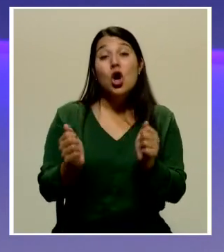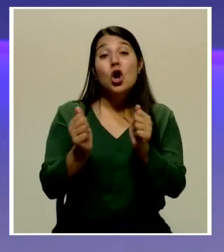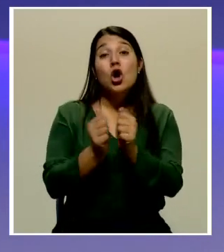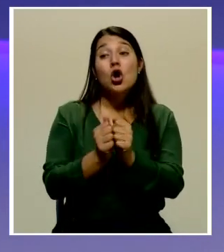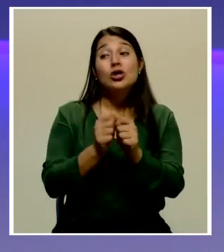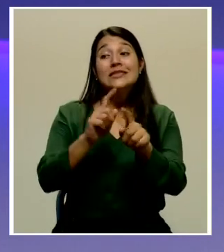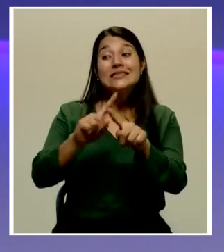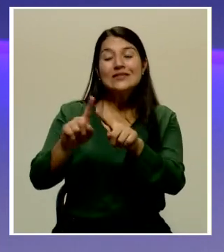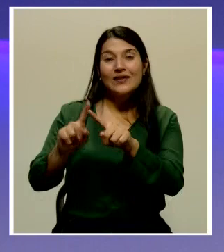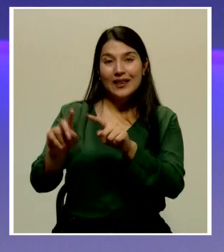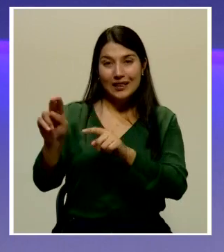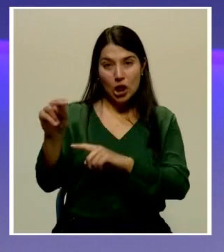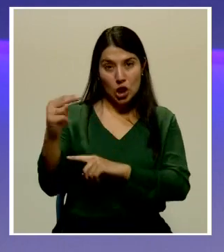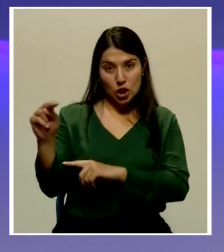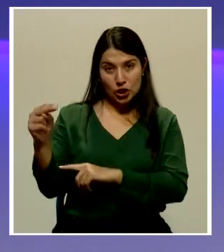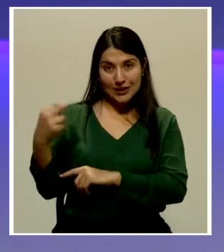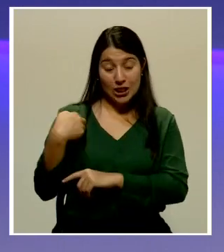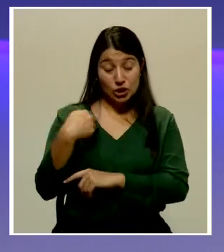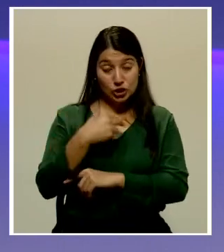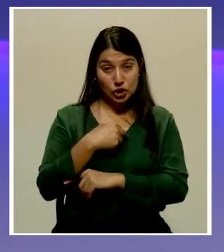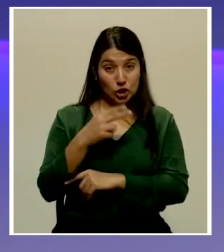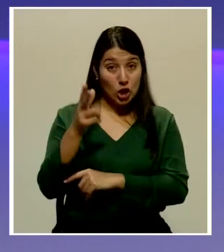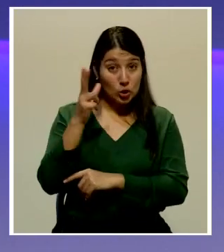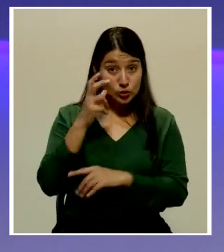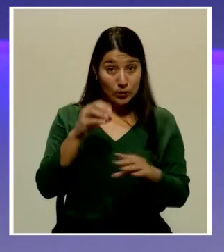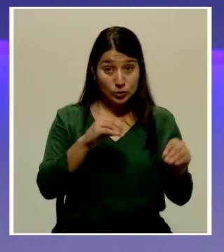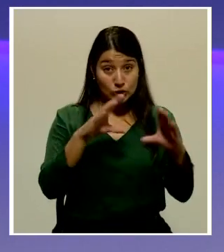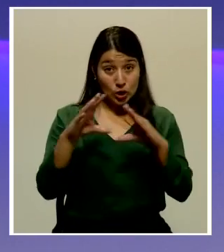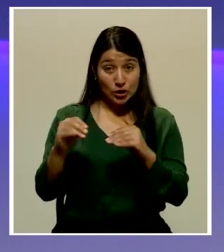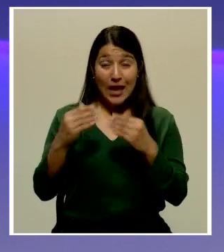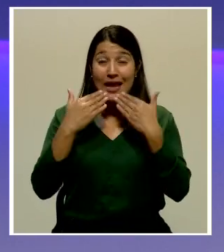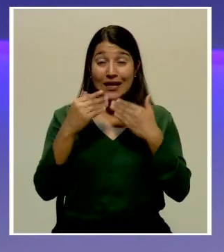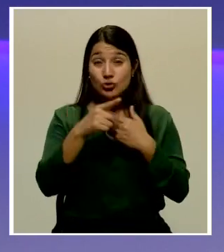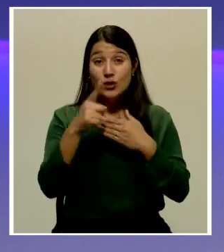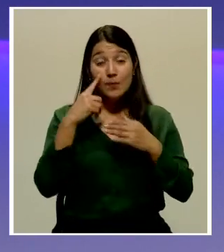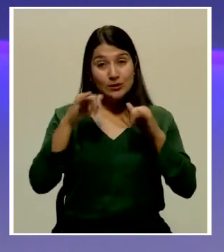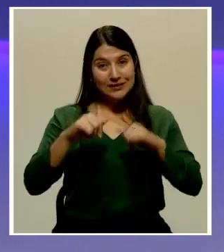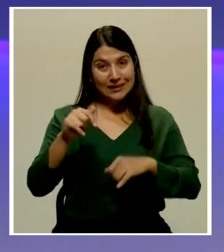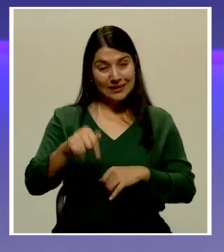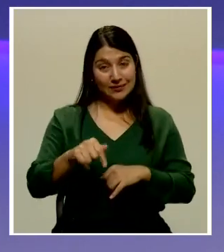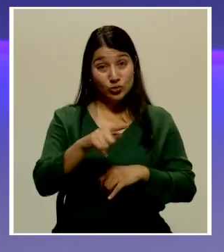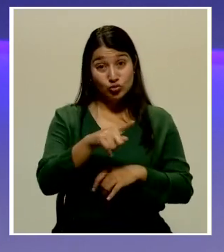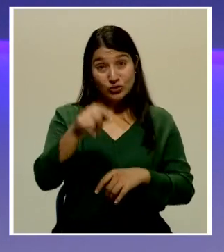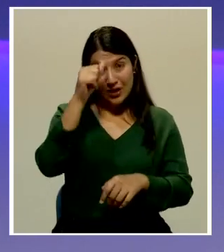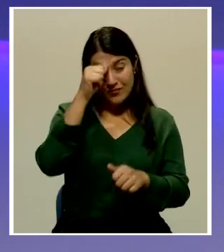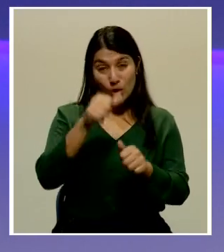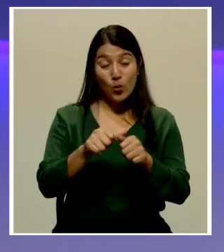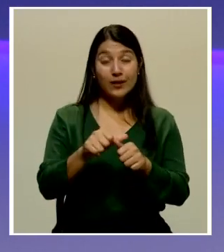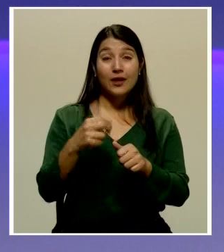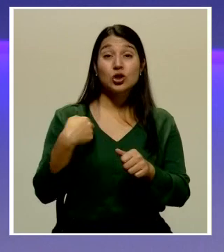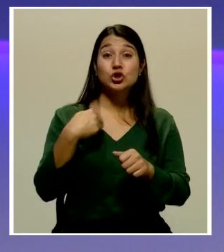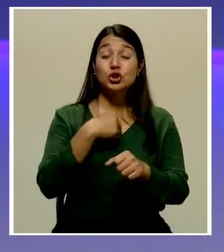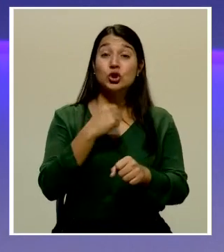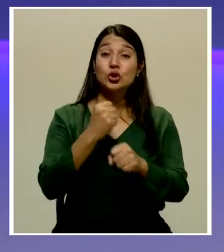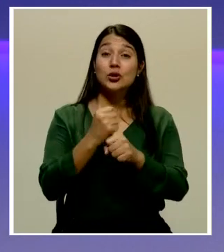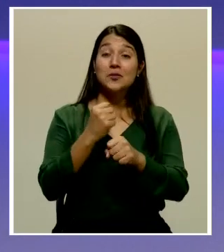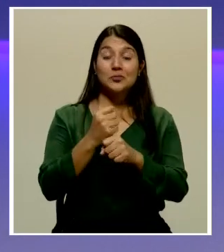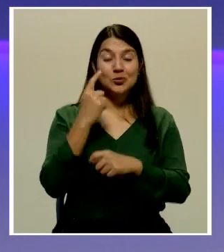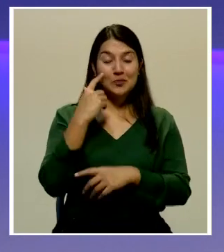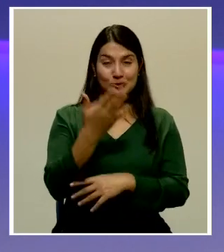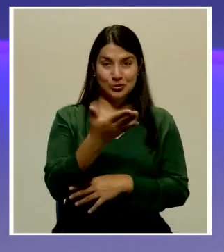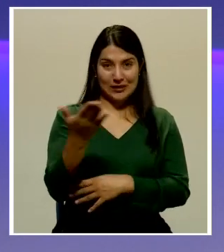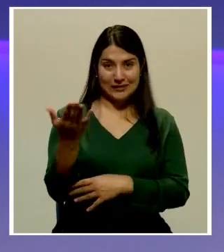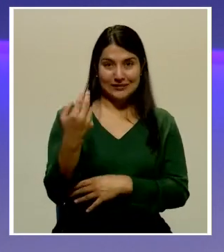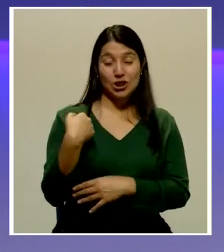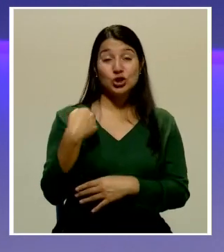que escuchamos alrededor del día. Gracias por estar ahí. Recuerden, trabajamos para usted.